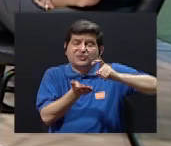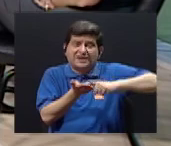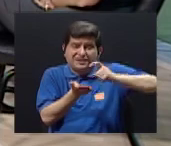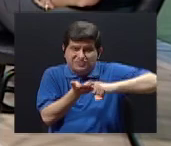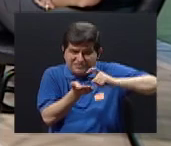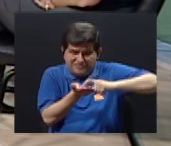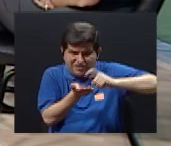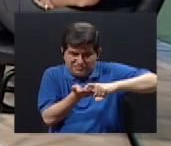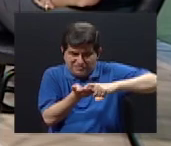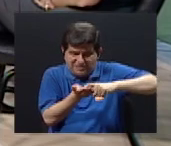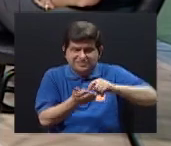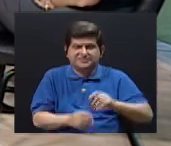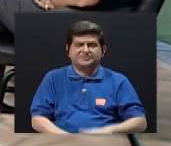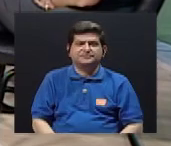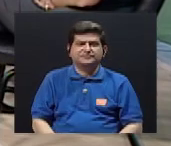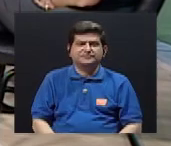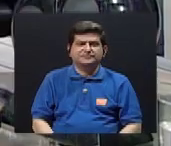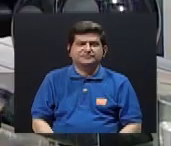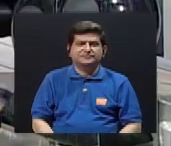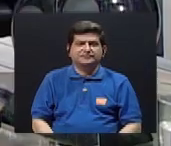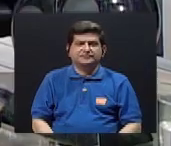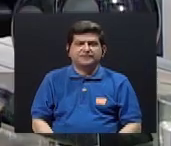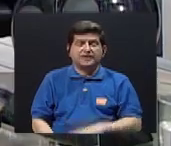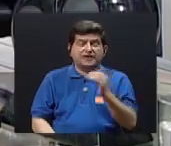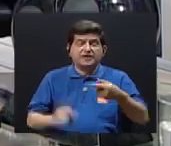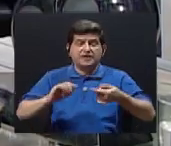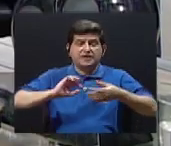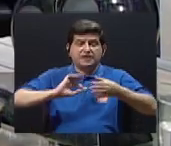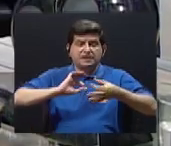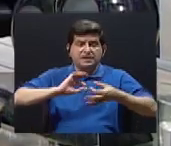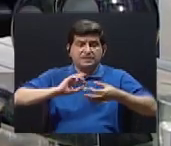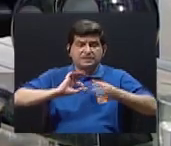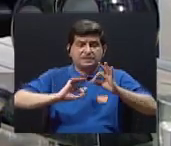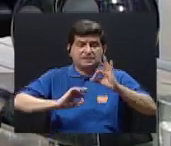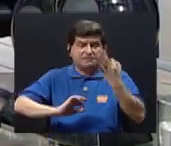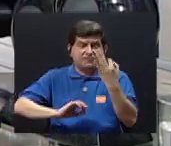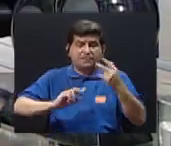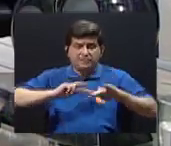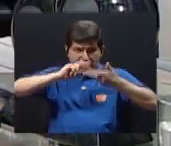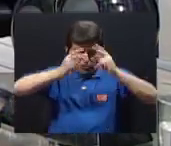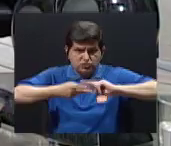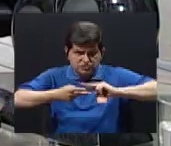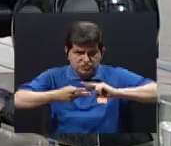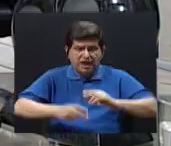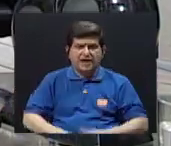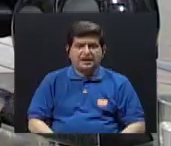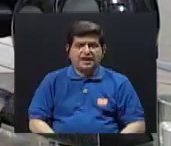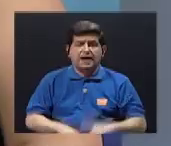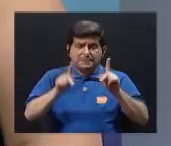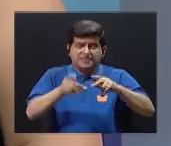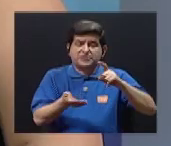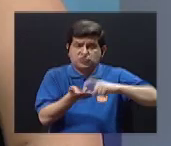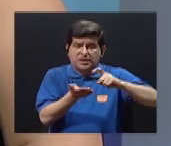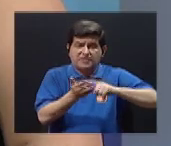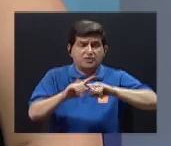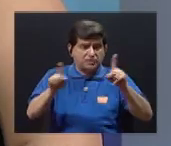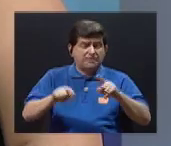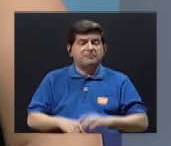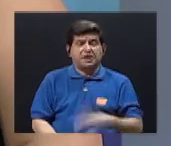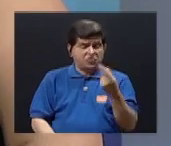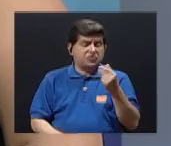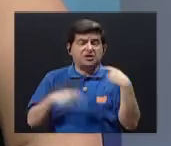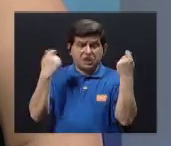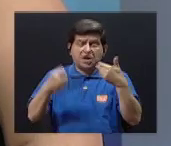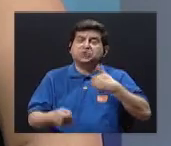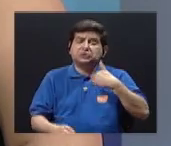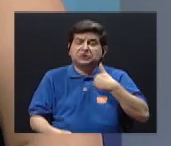por ejemplo. Y en contraposición el tema de está endeudado pero tiene dinero para la fiesta, etc.